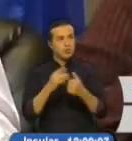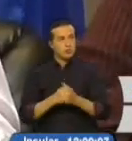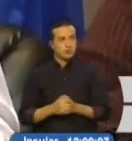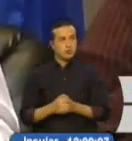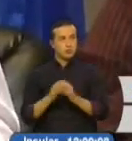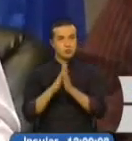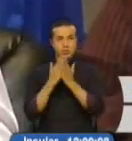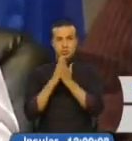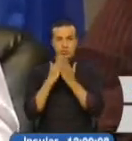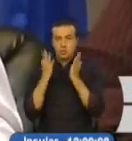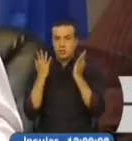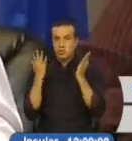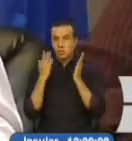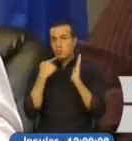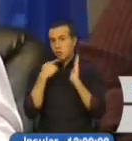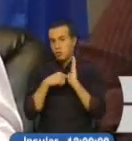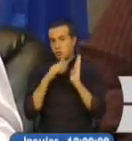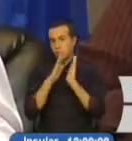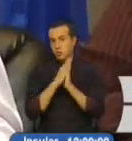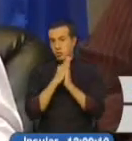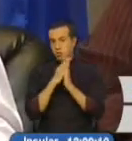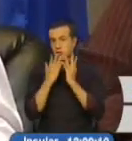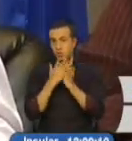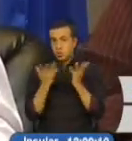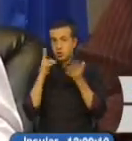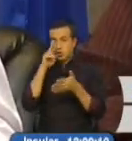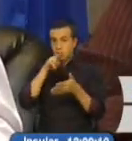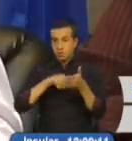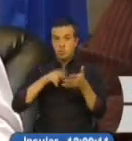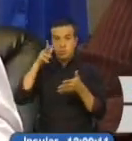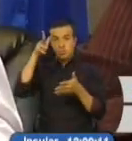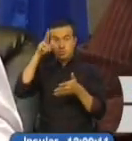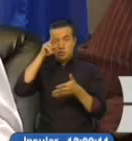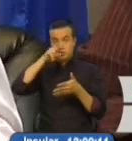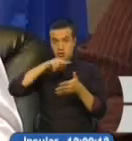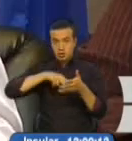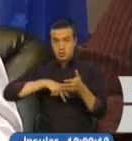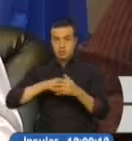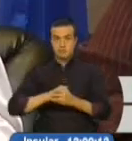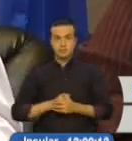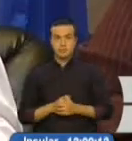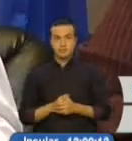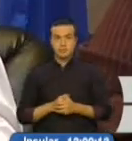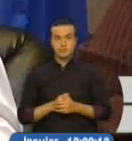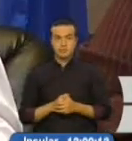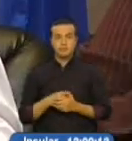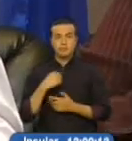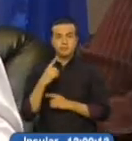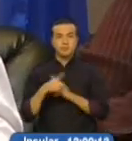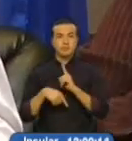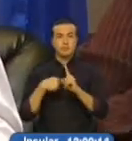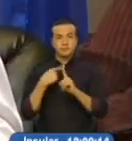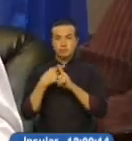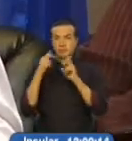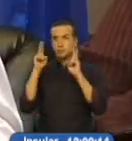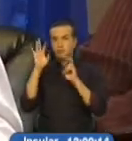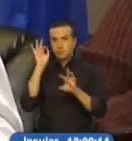de poesía es leído por el maestro, ¿no?, seleccionando los